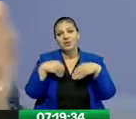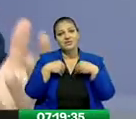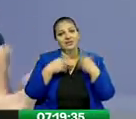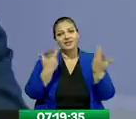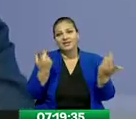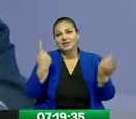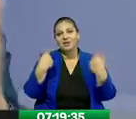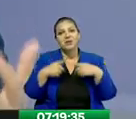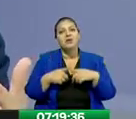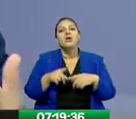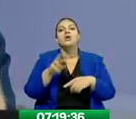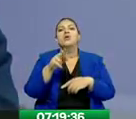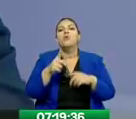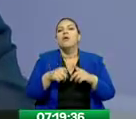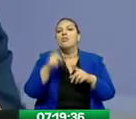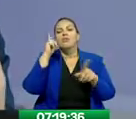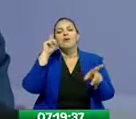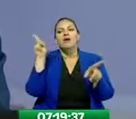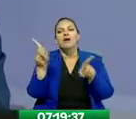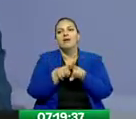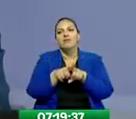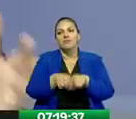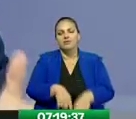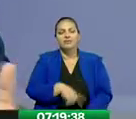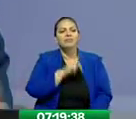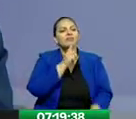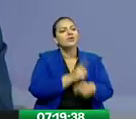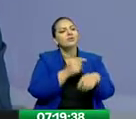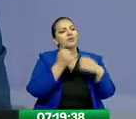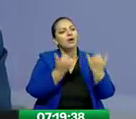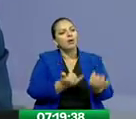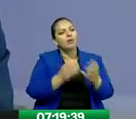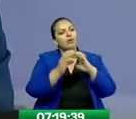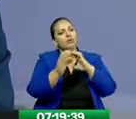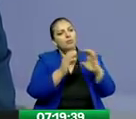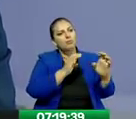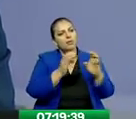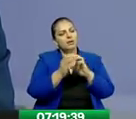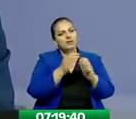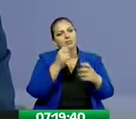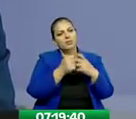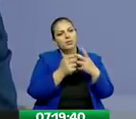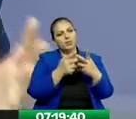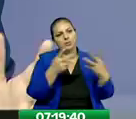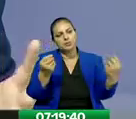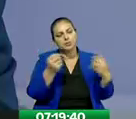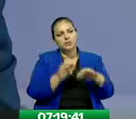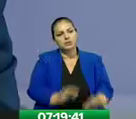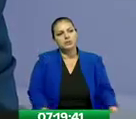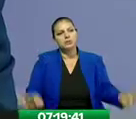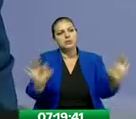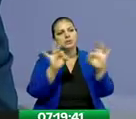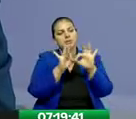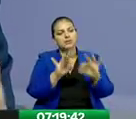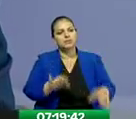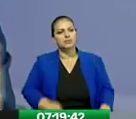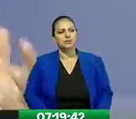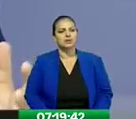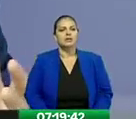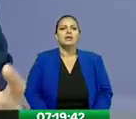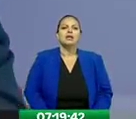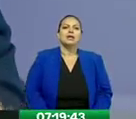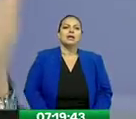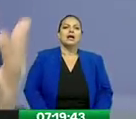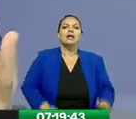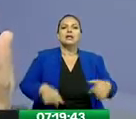mundo hay inequidad y hay que trabajar por ello, hay que resolverlo. Y eso está bien. Lo importante es que, digamos, todos los niveles sociales dentro de un